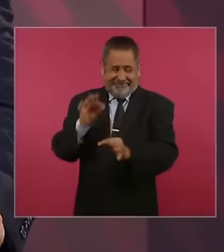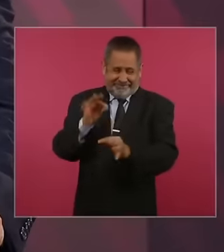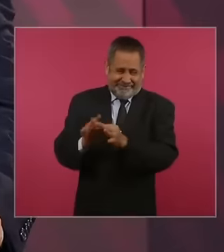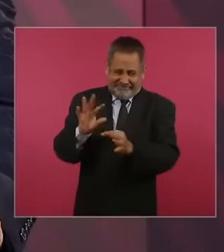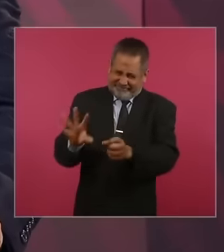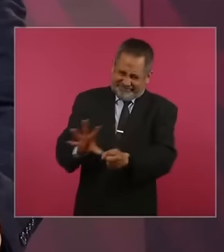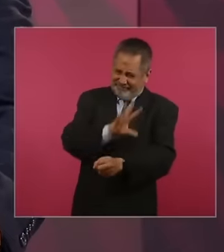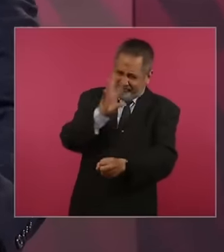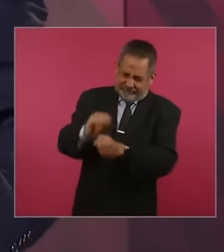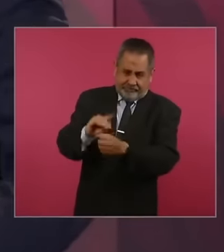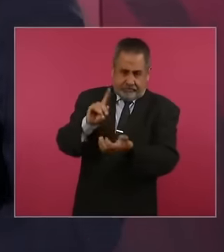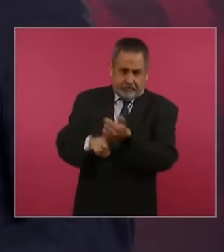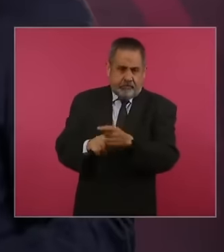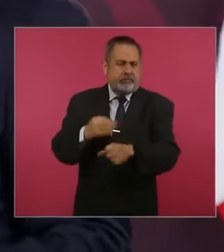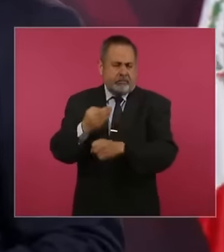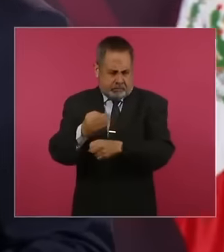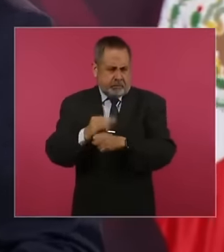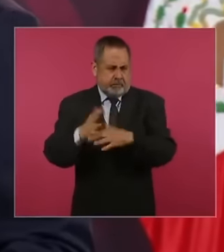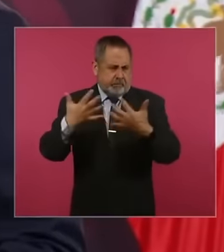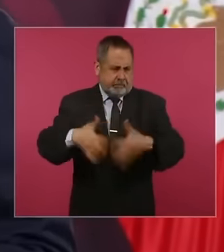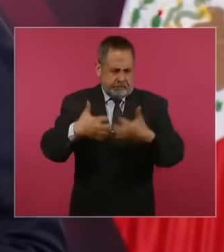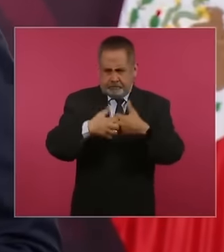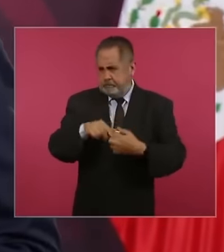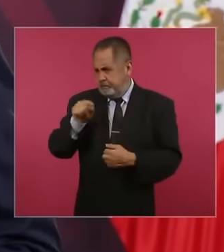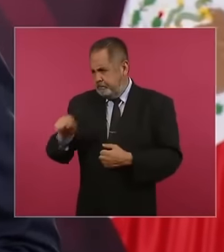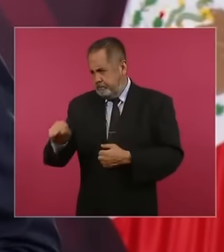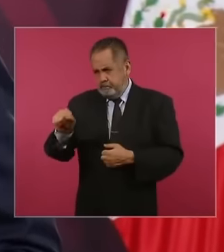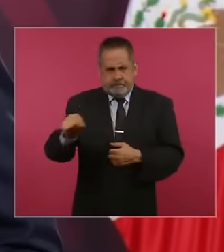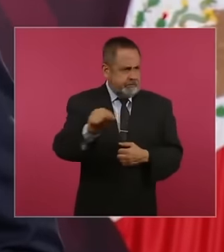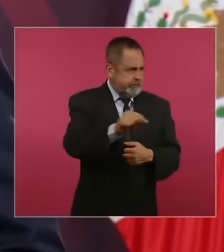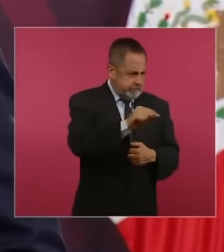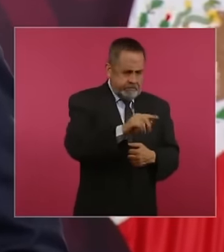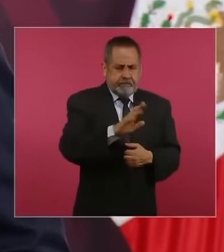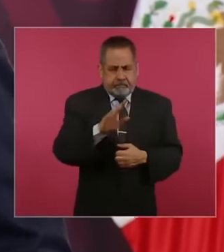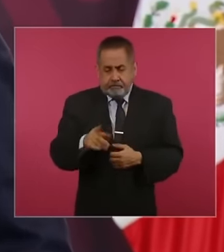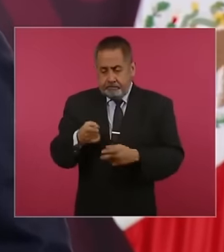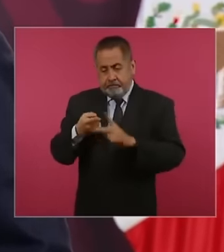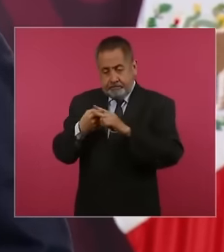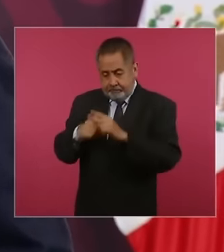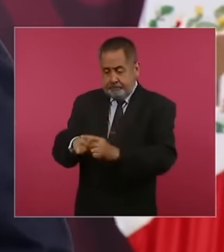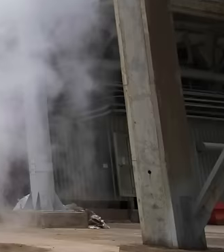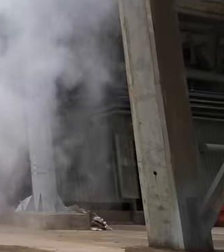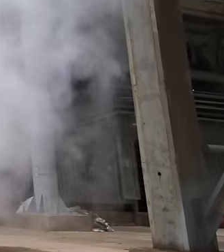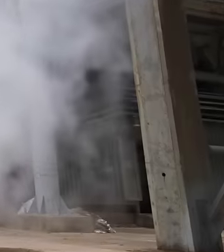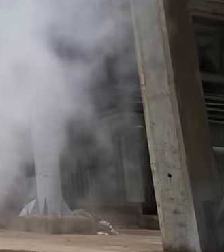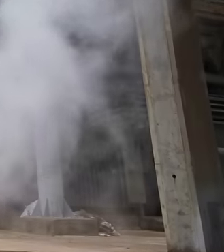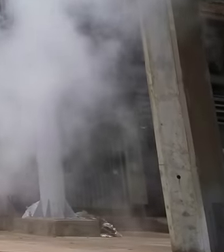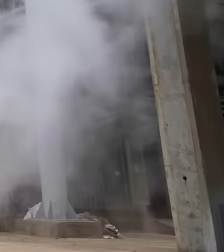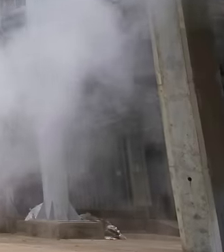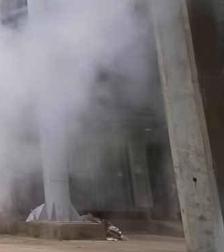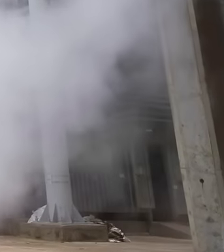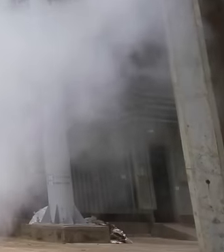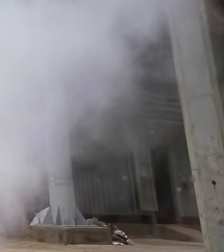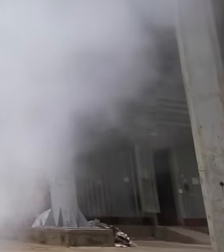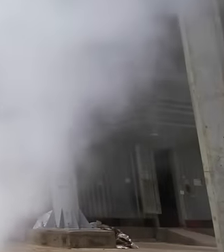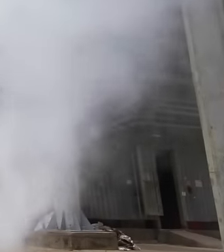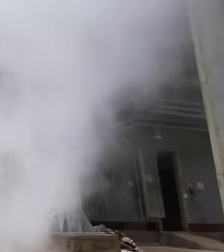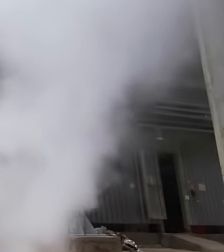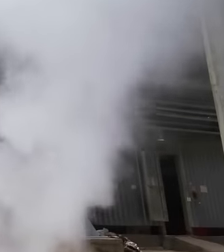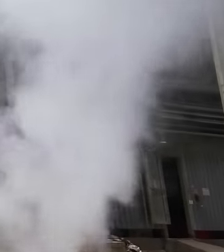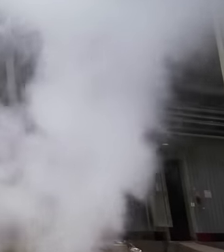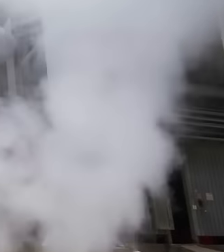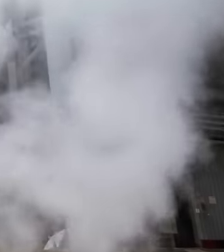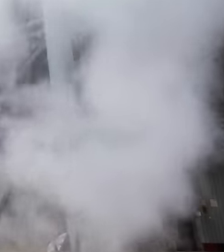por completo, porque ya hay plantas que están operando, ya en